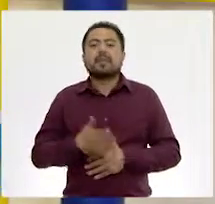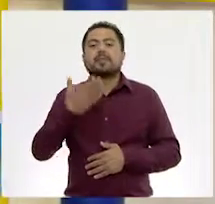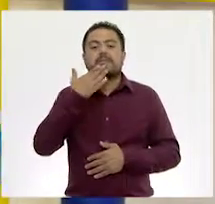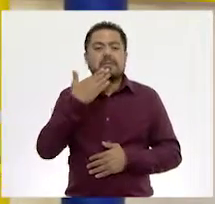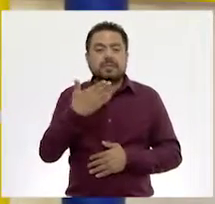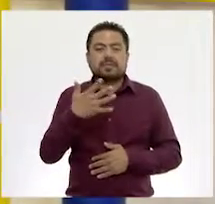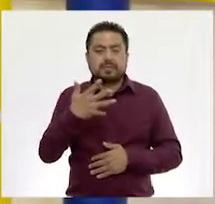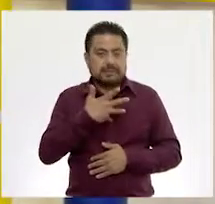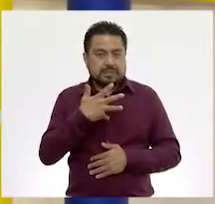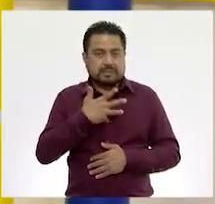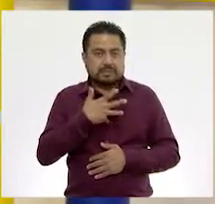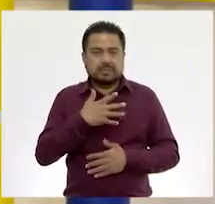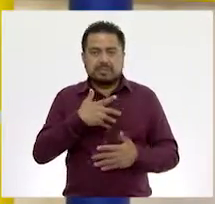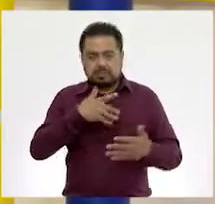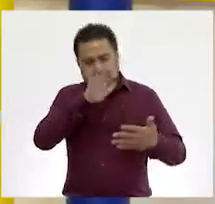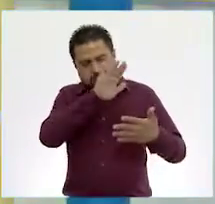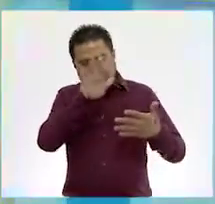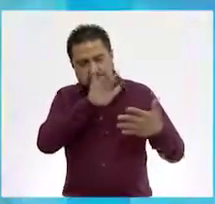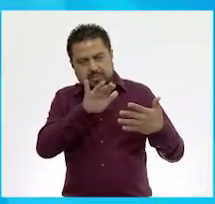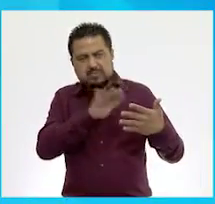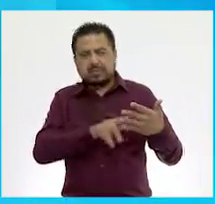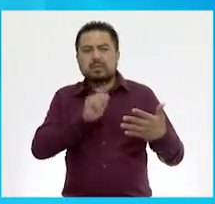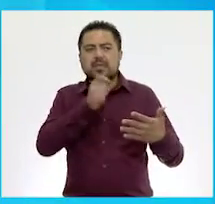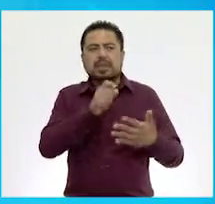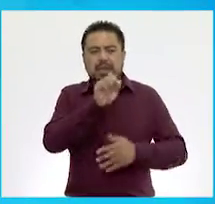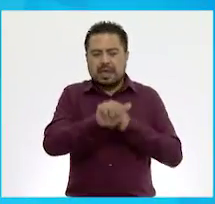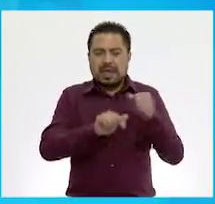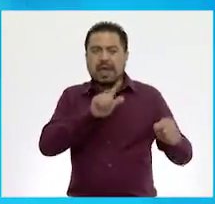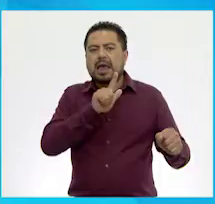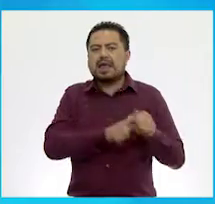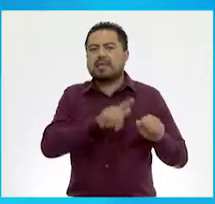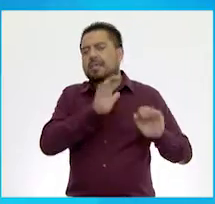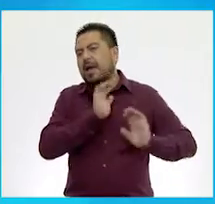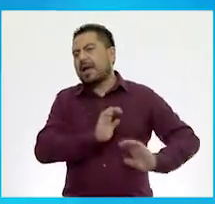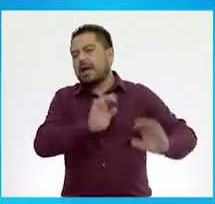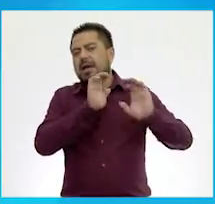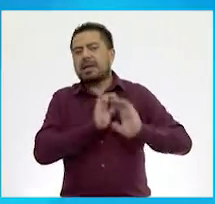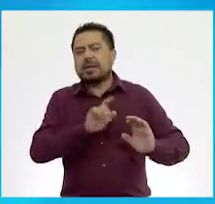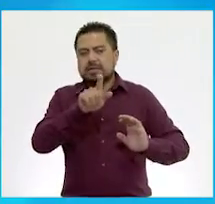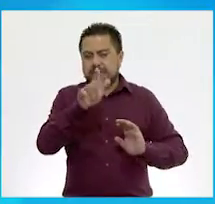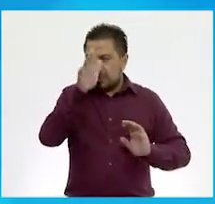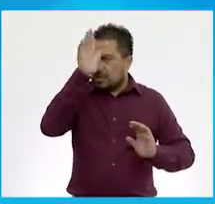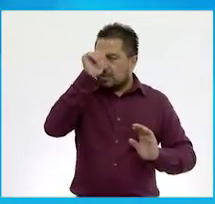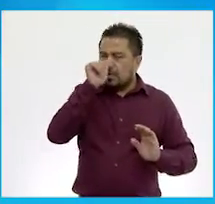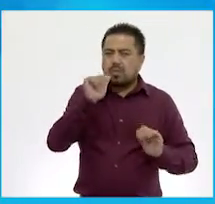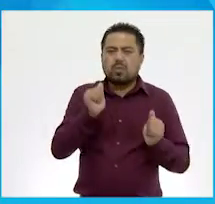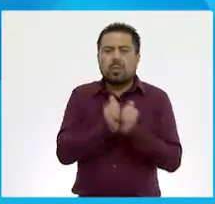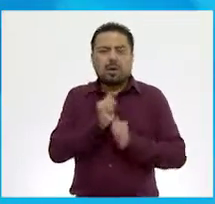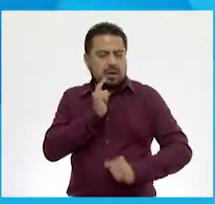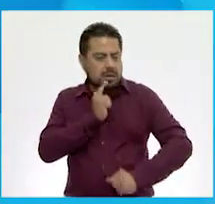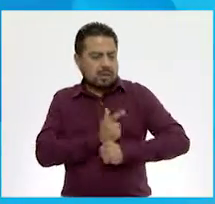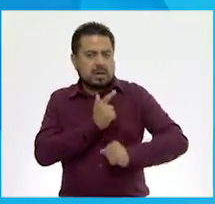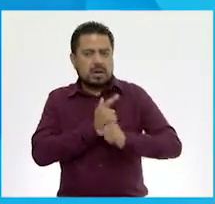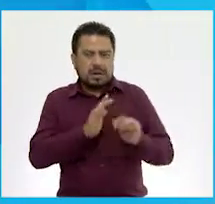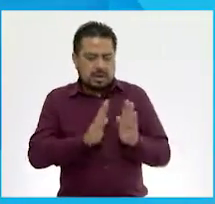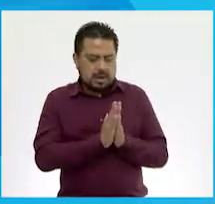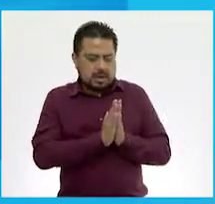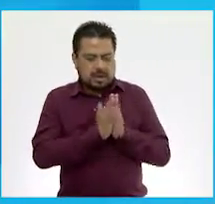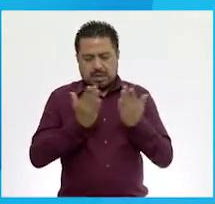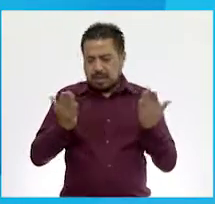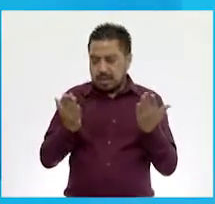Bien, tenemos nuestra lectura de los animales cantores. Si recuerdan que cuando vemos el librito